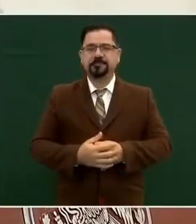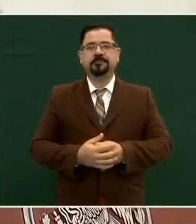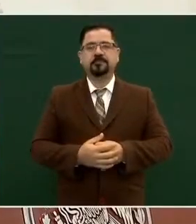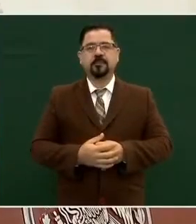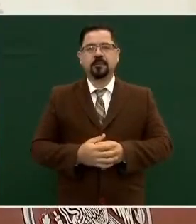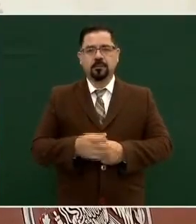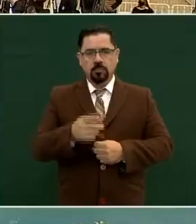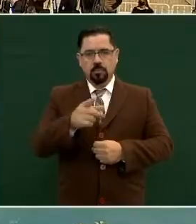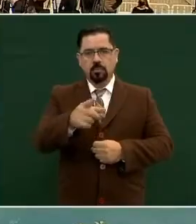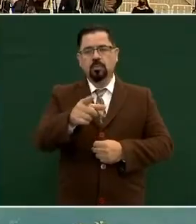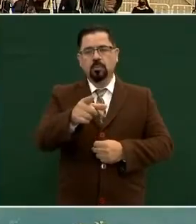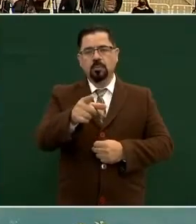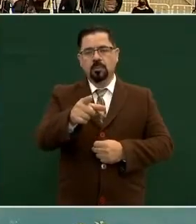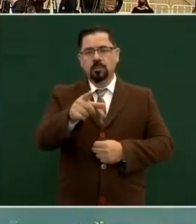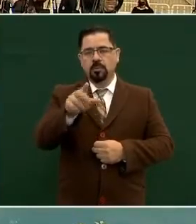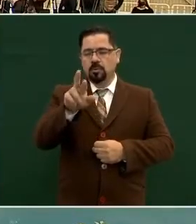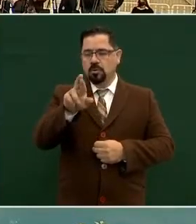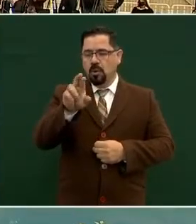Si te parece, Rosa Isela.